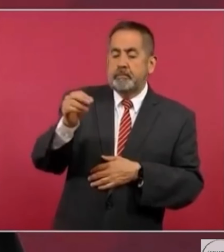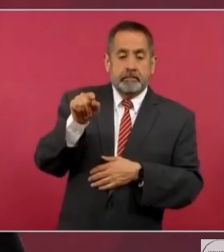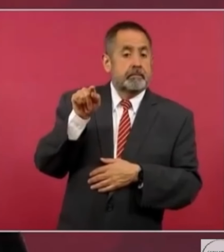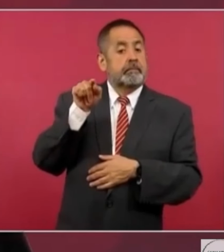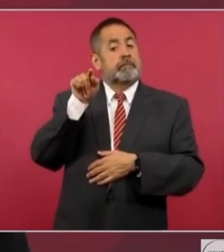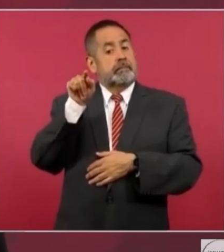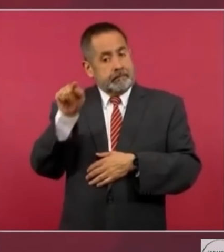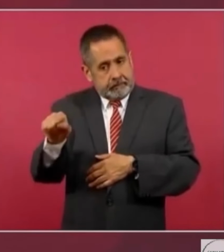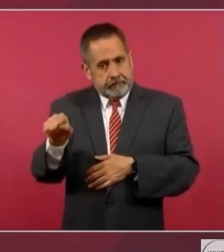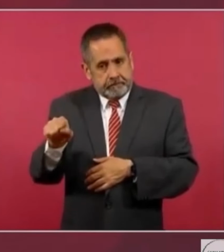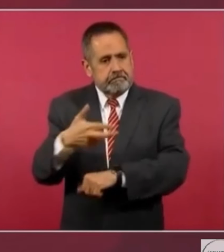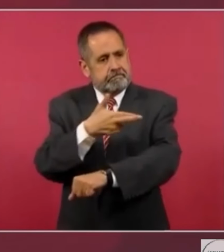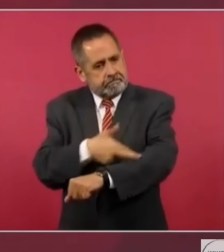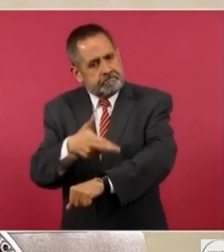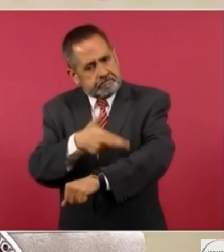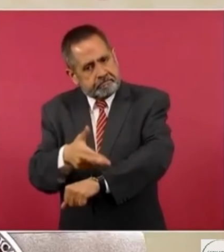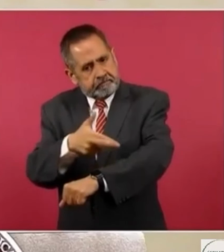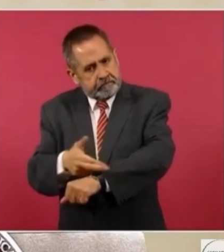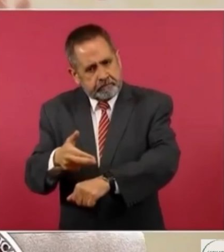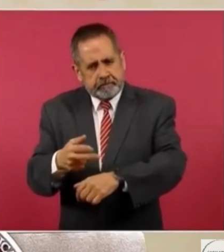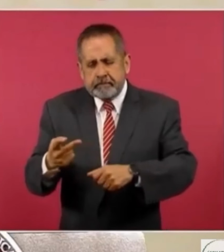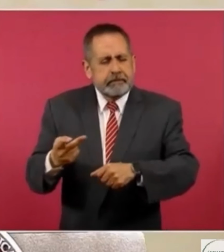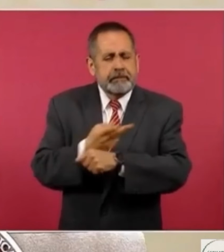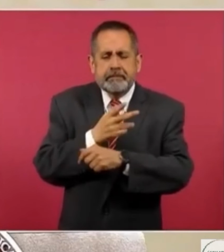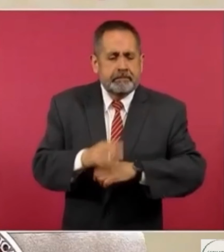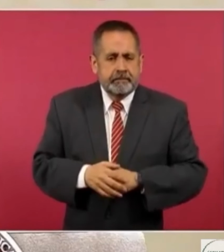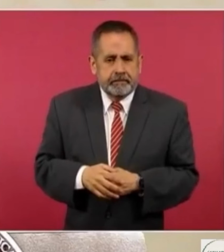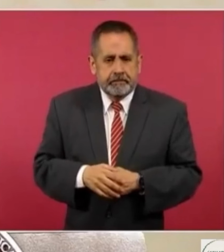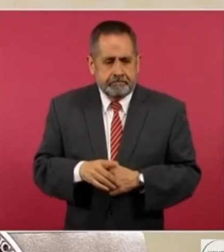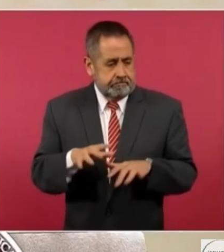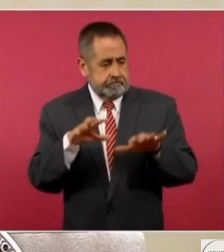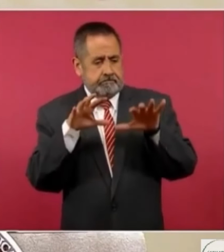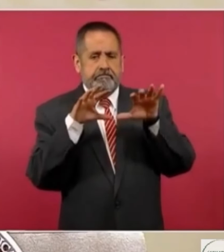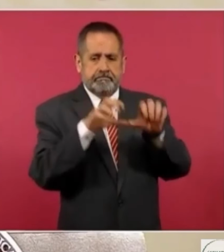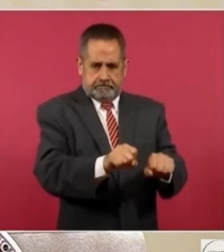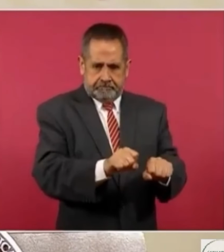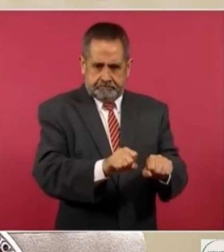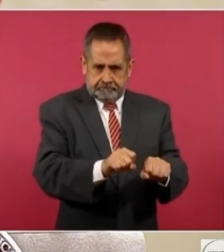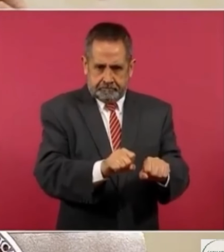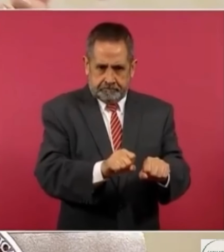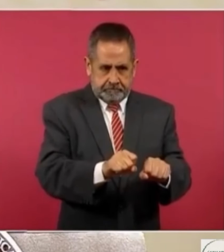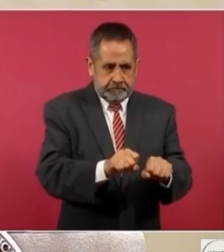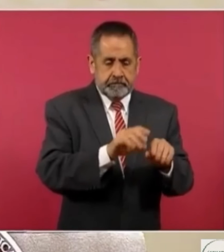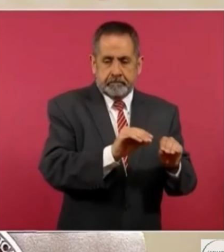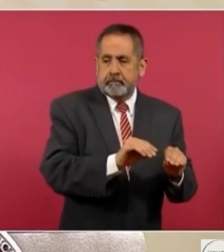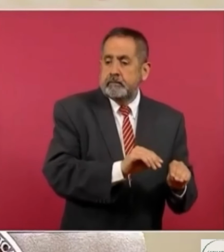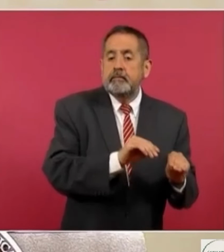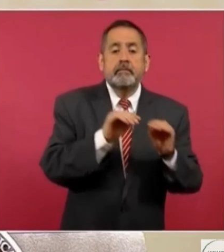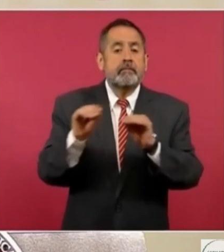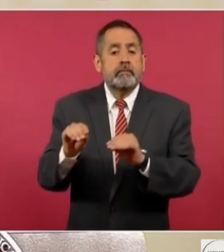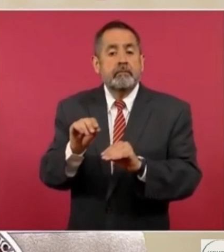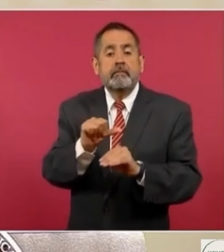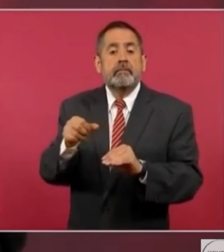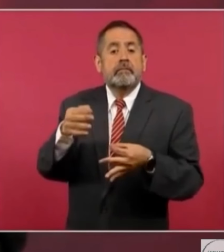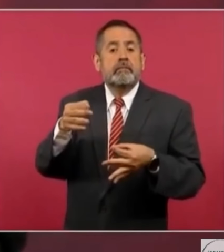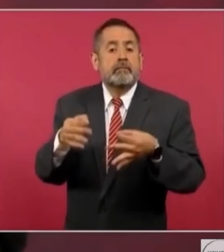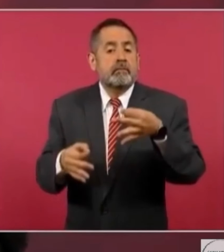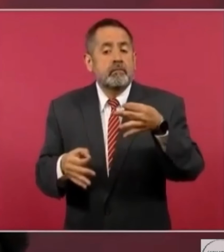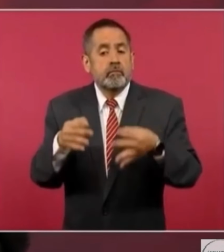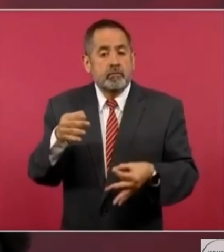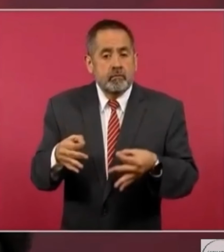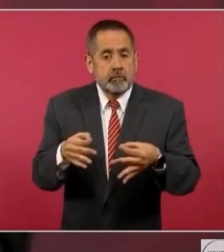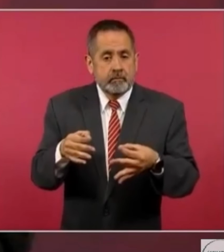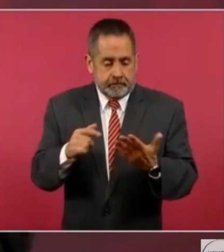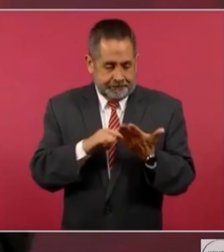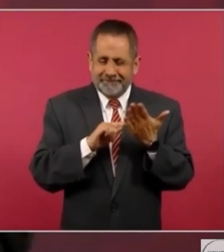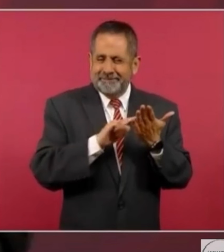procede en consecuencia. ¿Qué sucede cuando se detuvo a la persona? Se le pone a disposición del juez y la ley de extradición